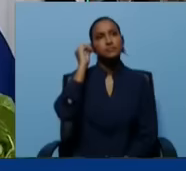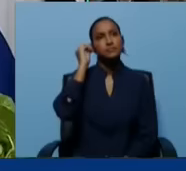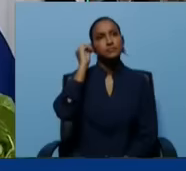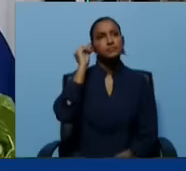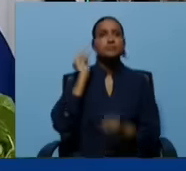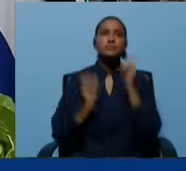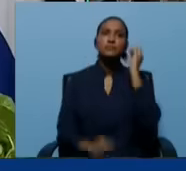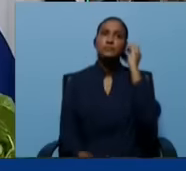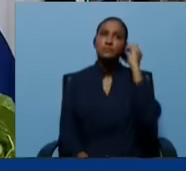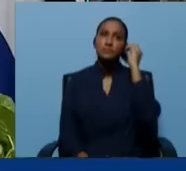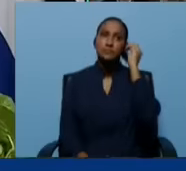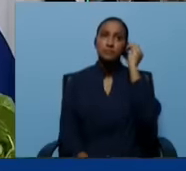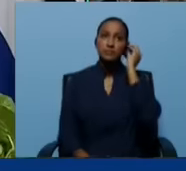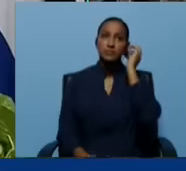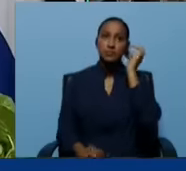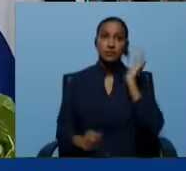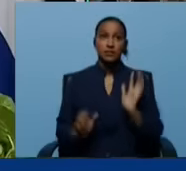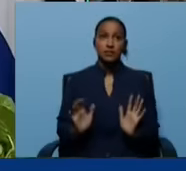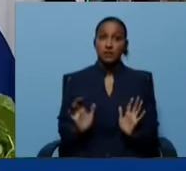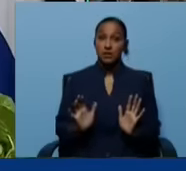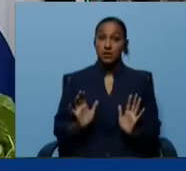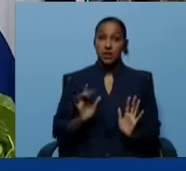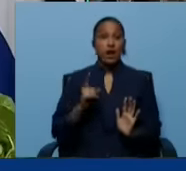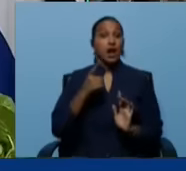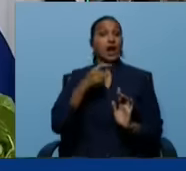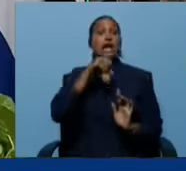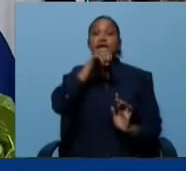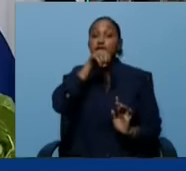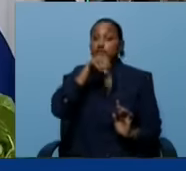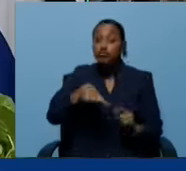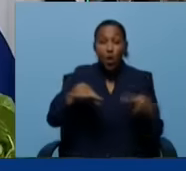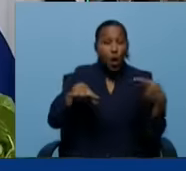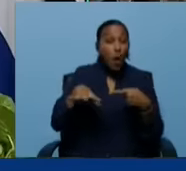No podemos cerrar los ojos a esa realidad.